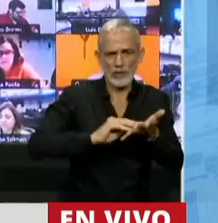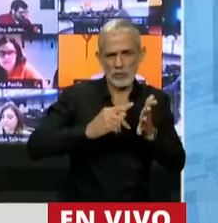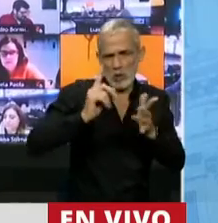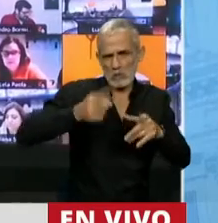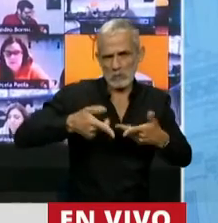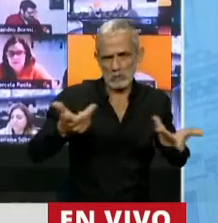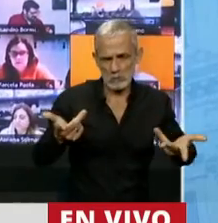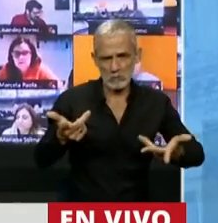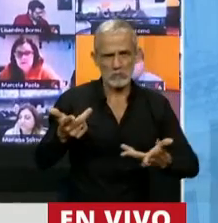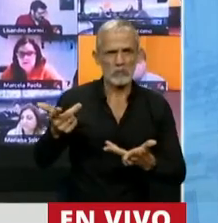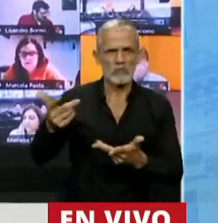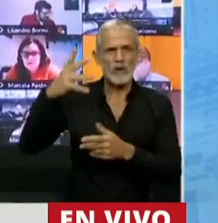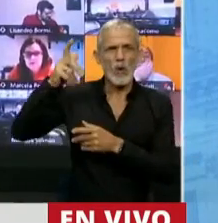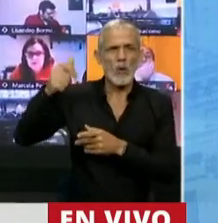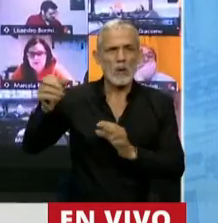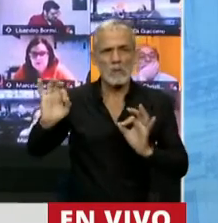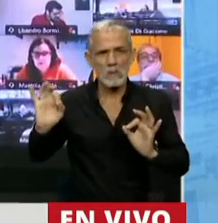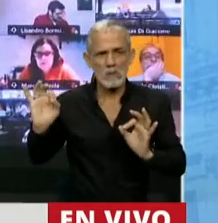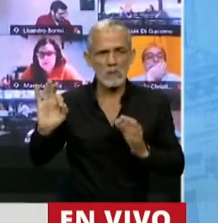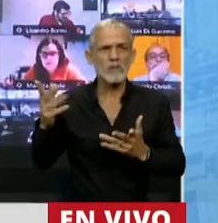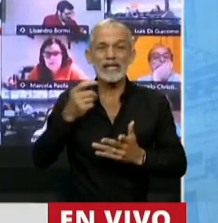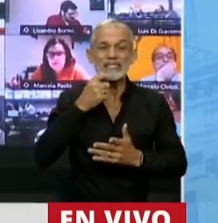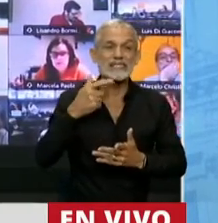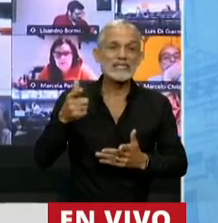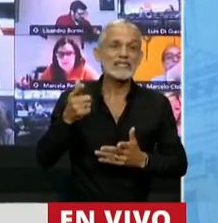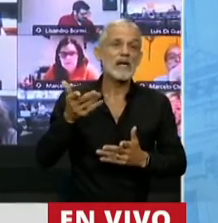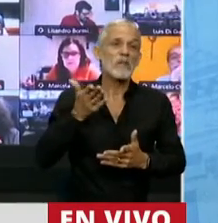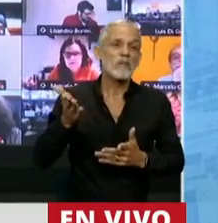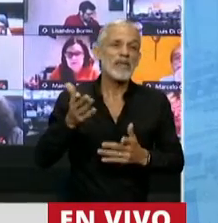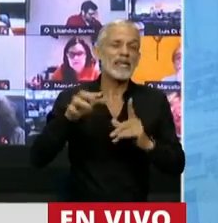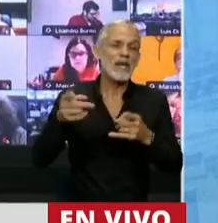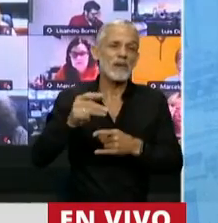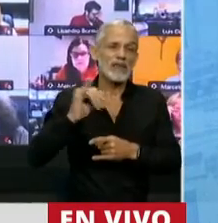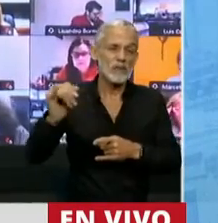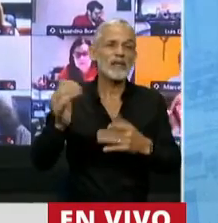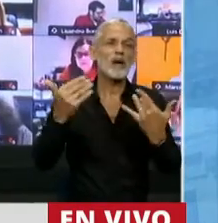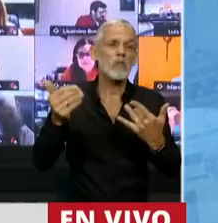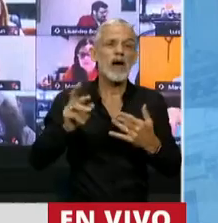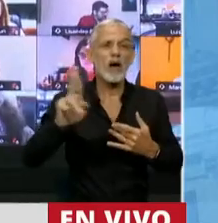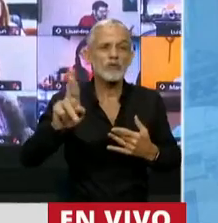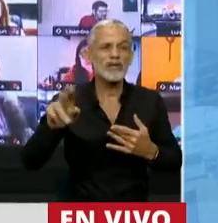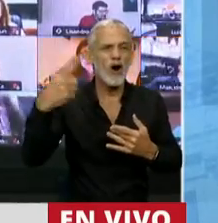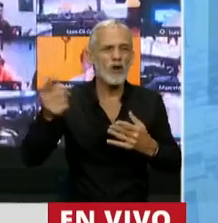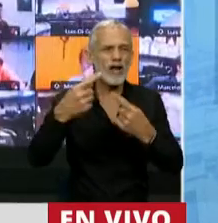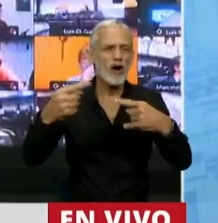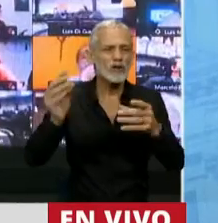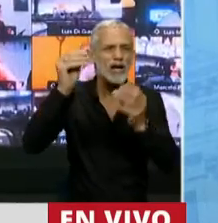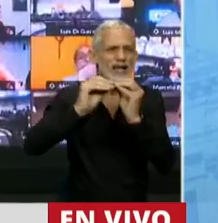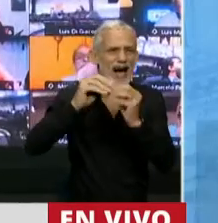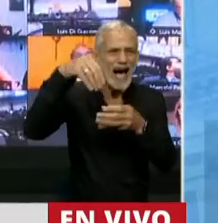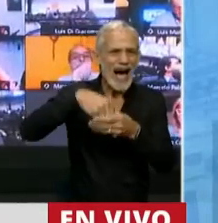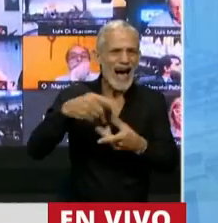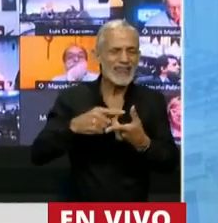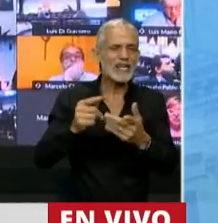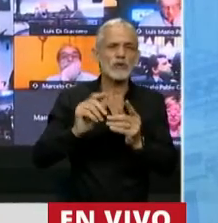caso justiciable y considera que si la Corte autorizara lo solicitado en la demanda, también tendría el poder de no autorizar otras cuestiones internas del propio Senado, invadiendo